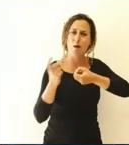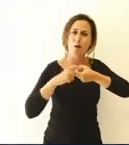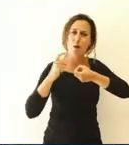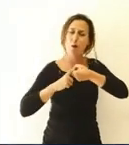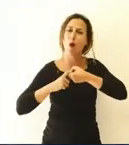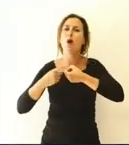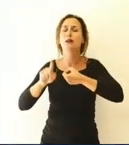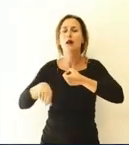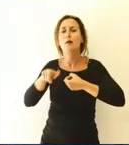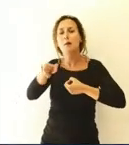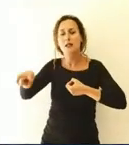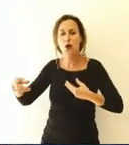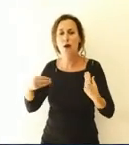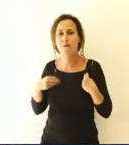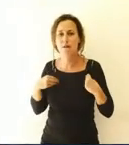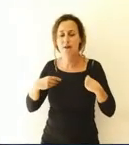ir